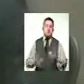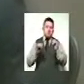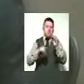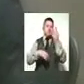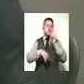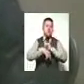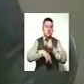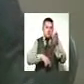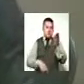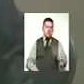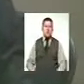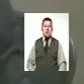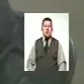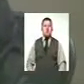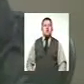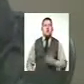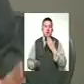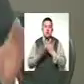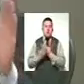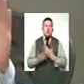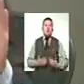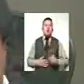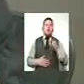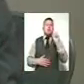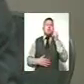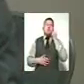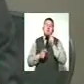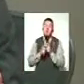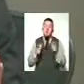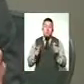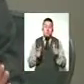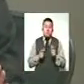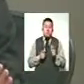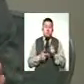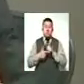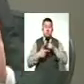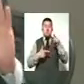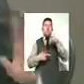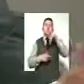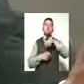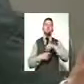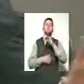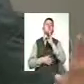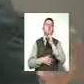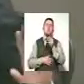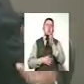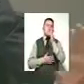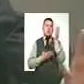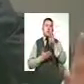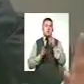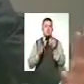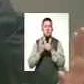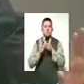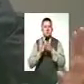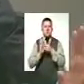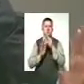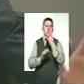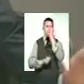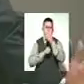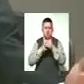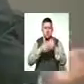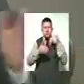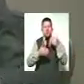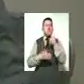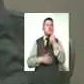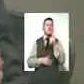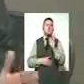Termine en 30 segundos. Muchas gracias, señor presidente. La gran mayoría de indicadores vienen, no estaban de los 4 años